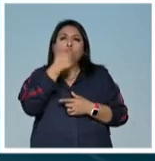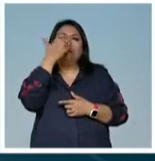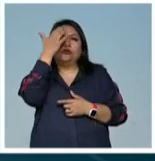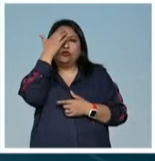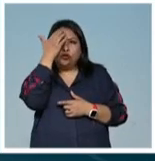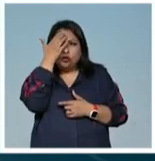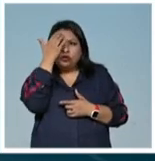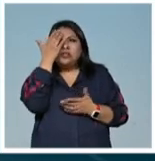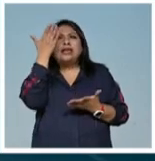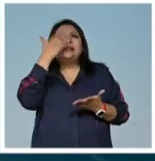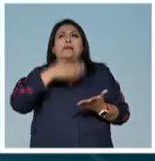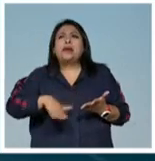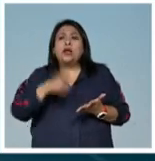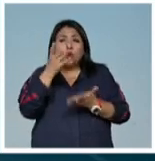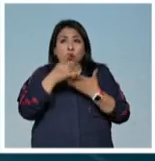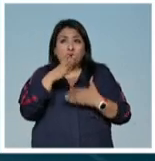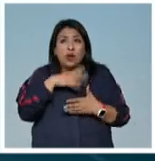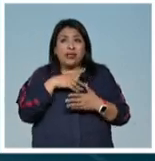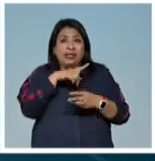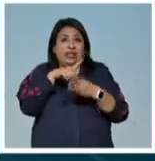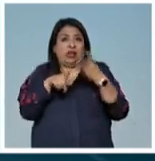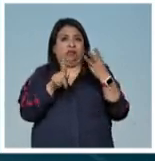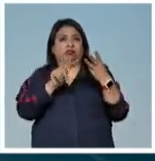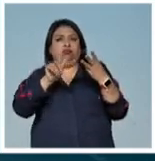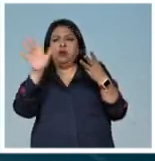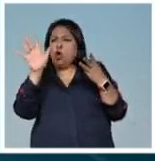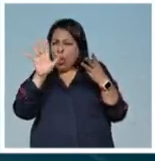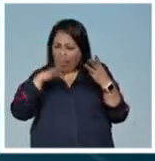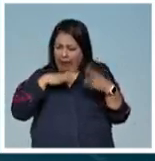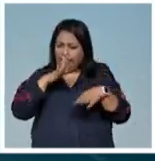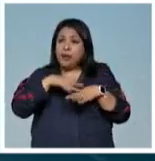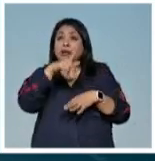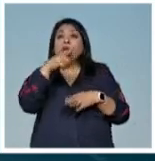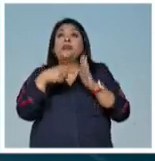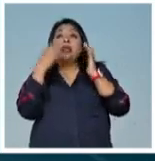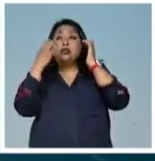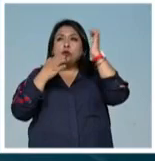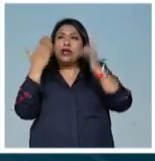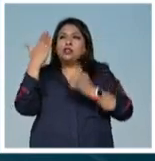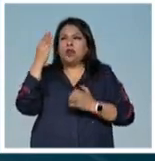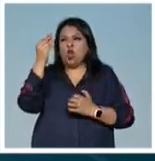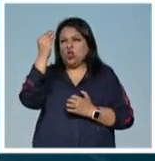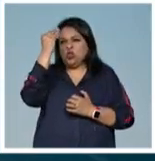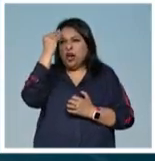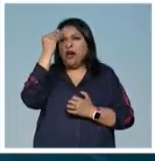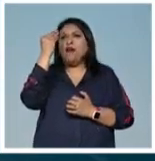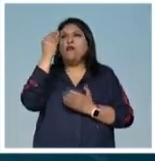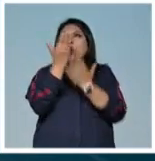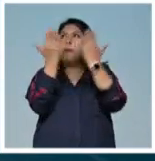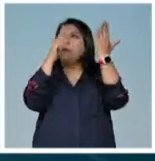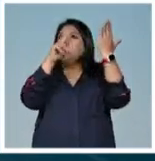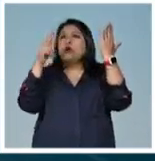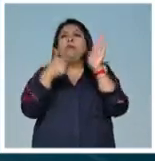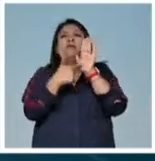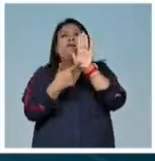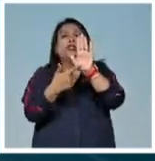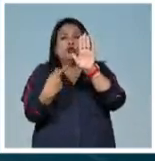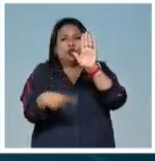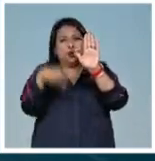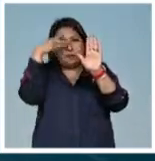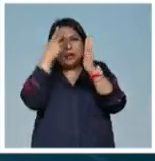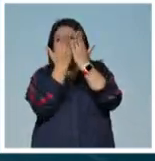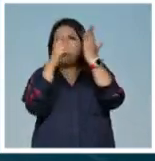conocieran o supieran que no solo existían tres grandes. La muestra Espejo Sabio de los Muros, un acercamiento al muralismo